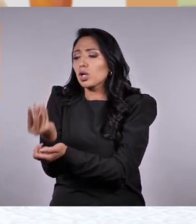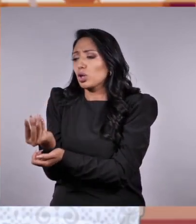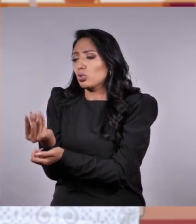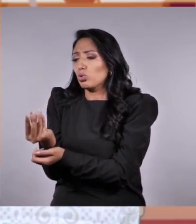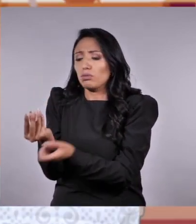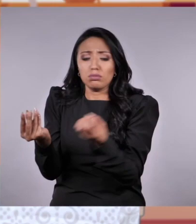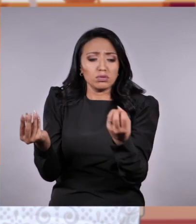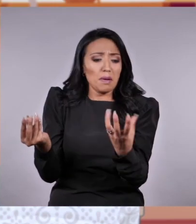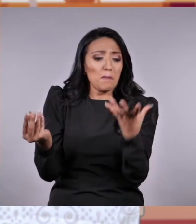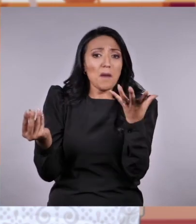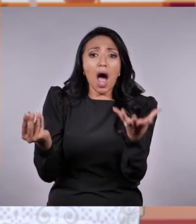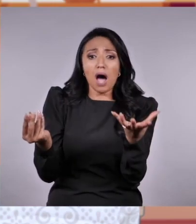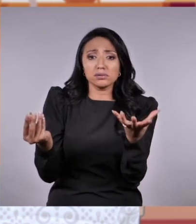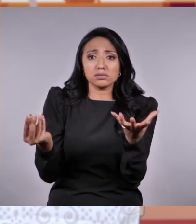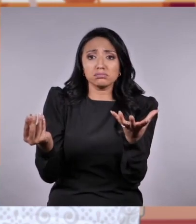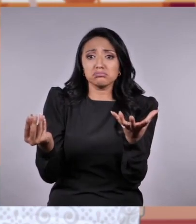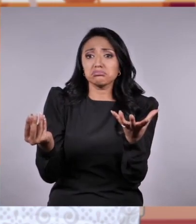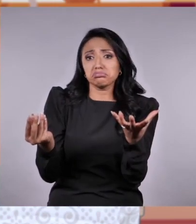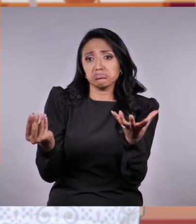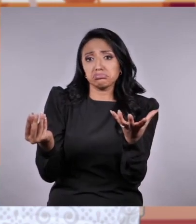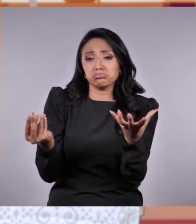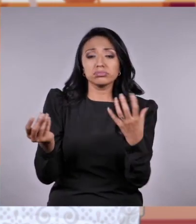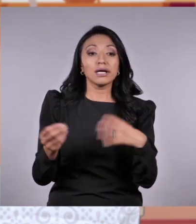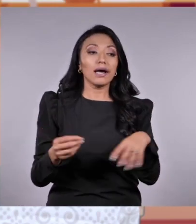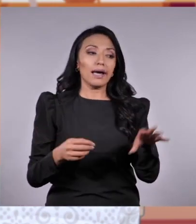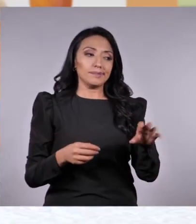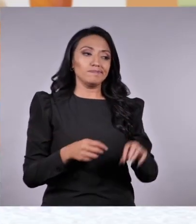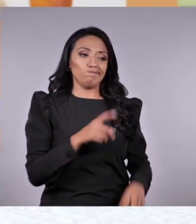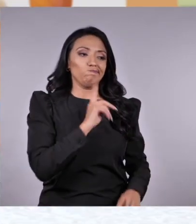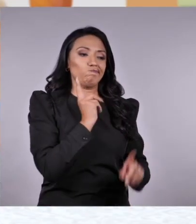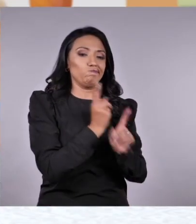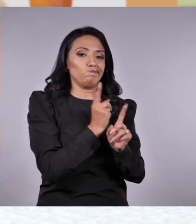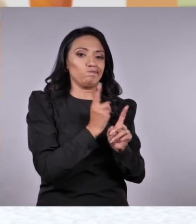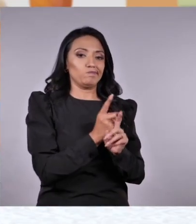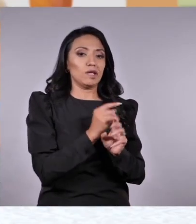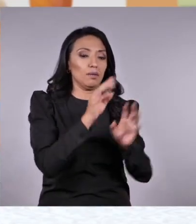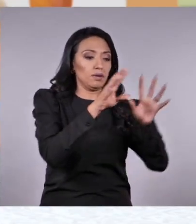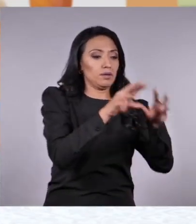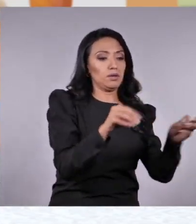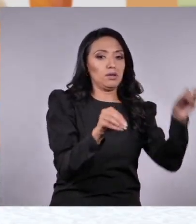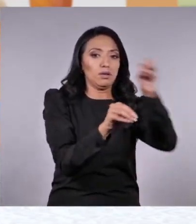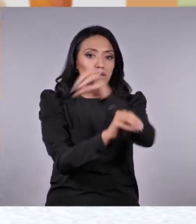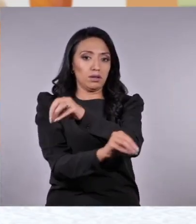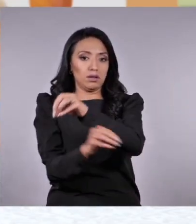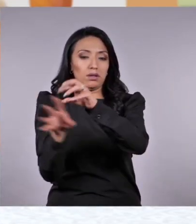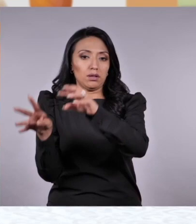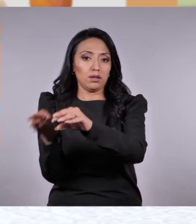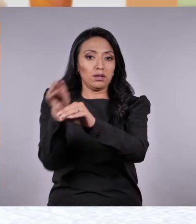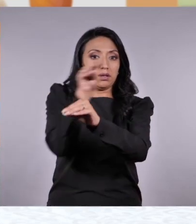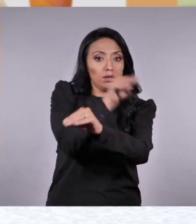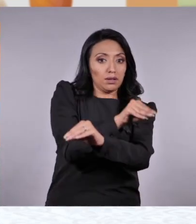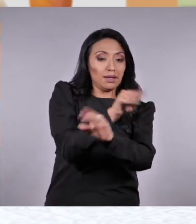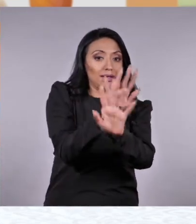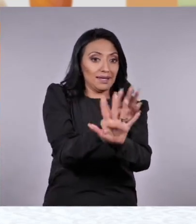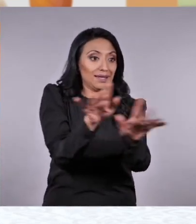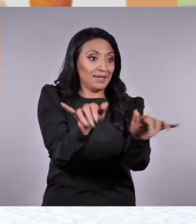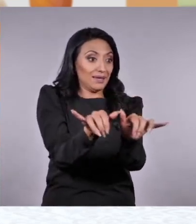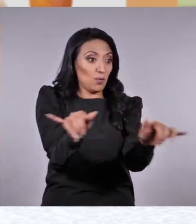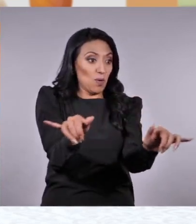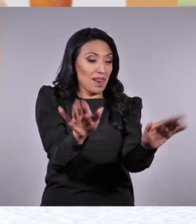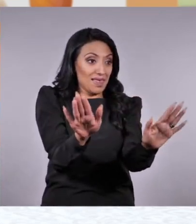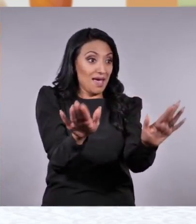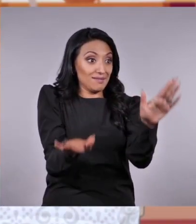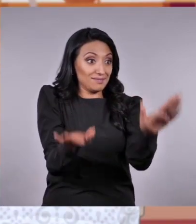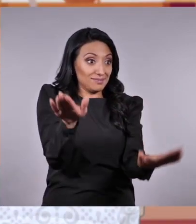poquito. Es verdad. ¿Qué te parece si te pongo este choclo? Y así tu plato quedará mucho